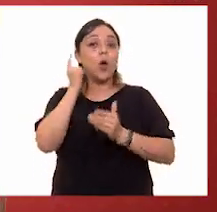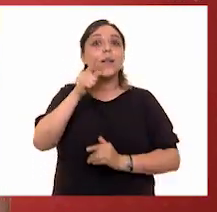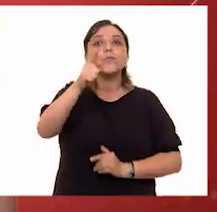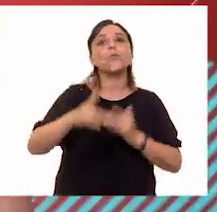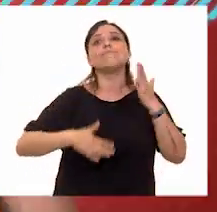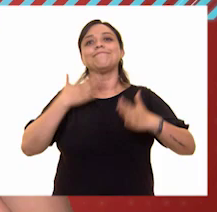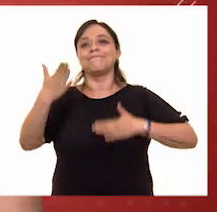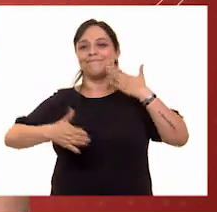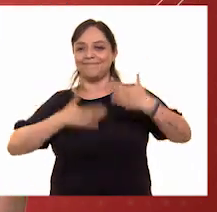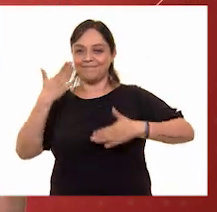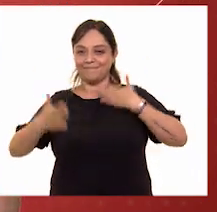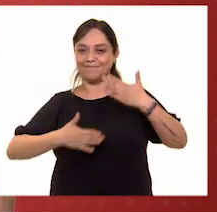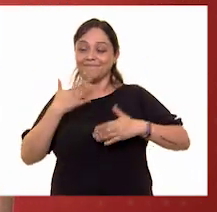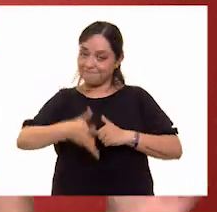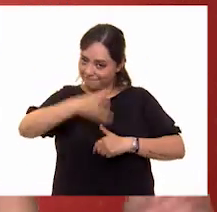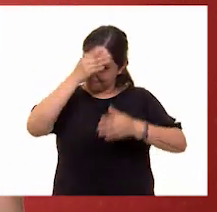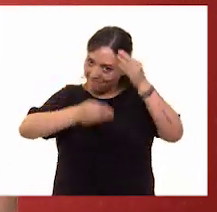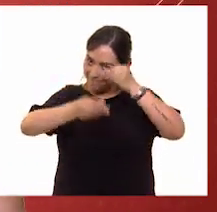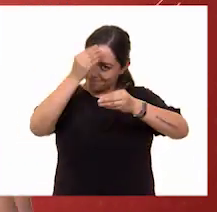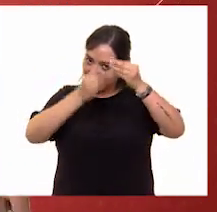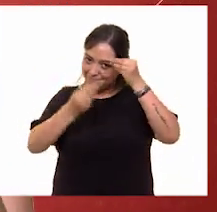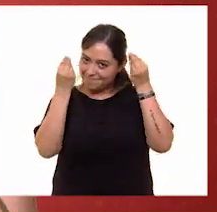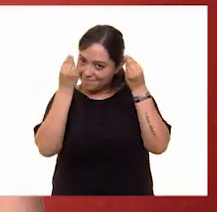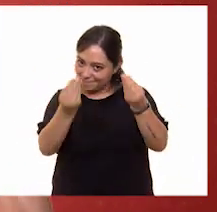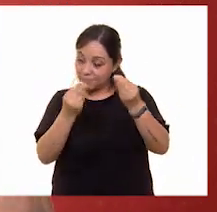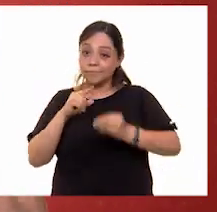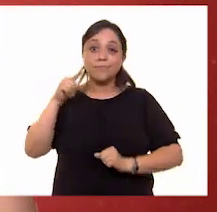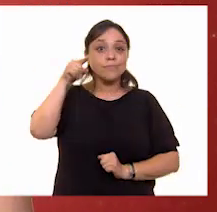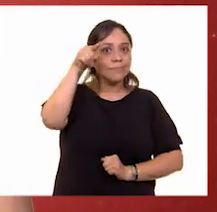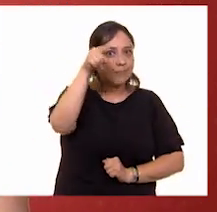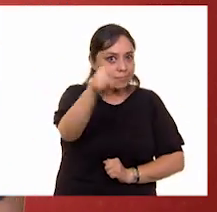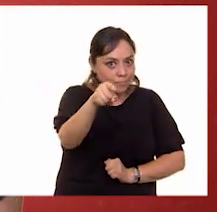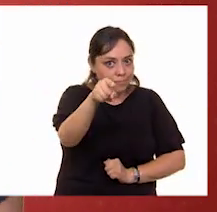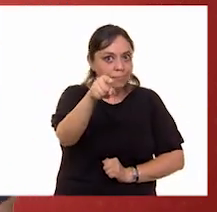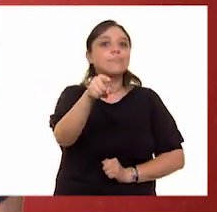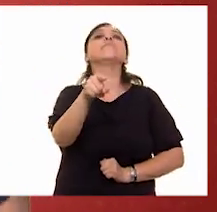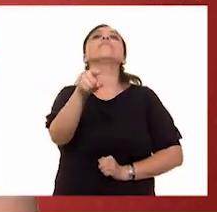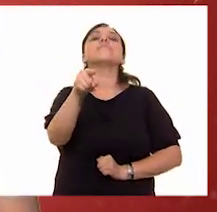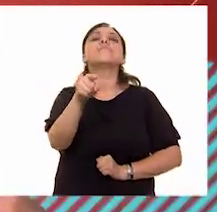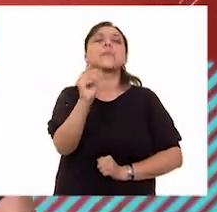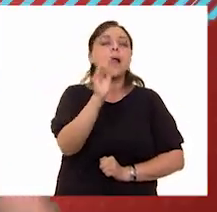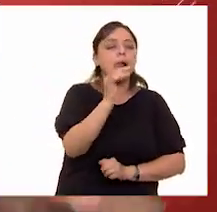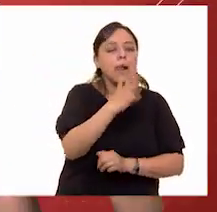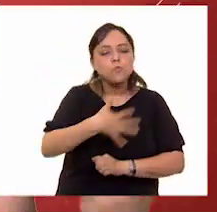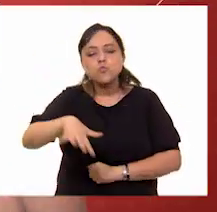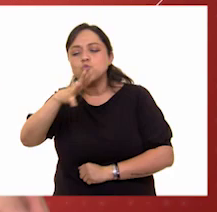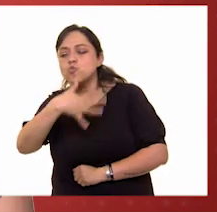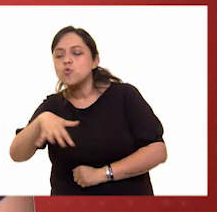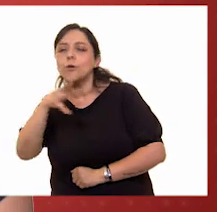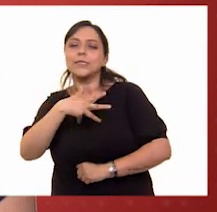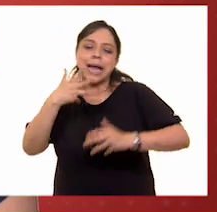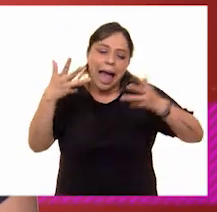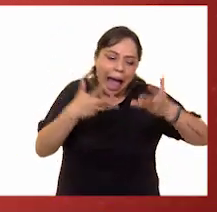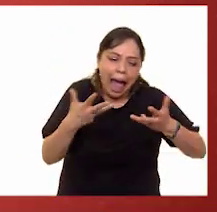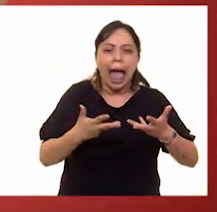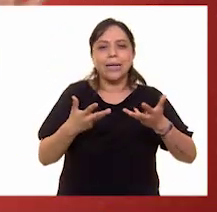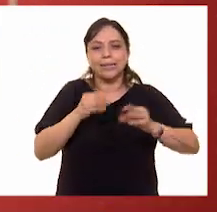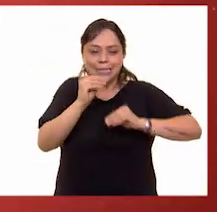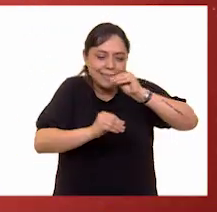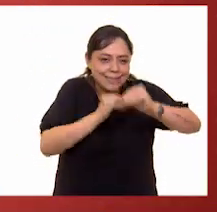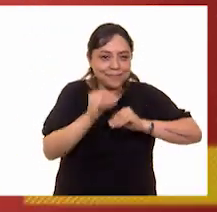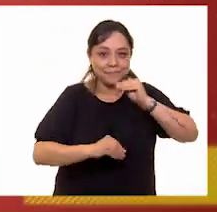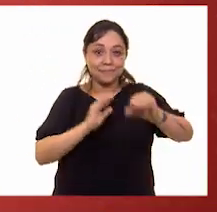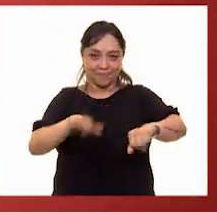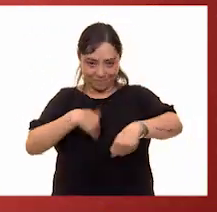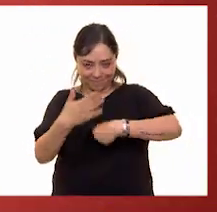se hayan divertido y hayan aprendido mucho. Y tú, explora, realiza y programa más animaciones. Nos